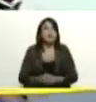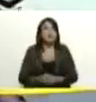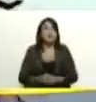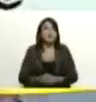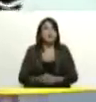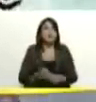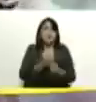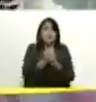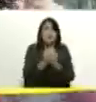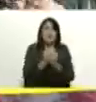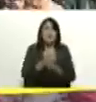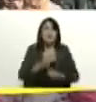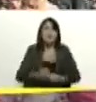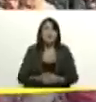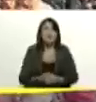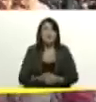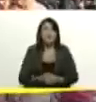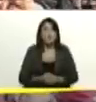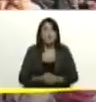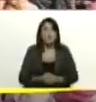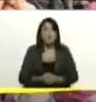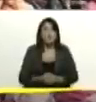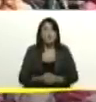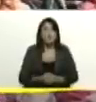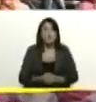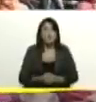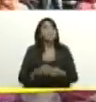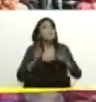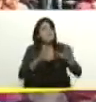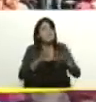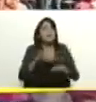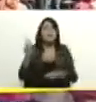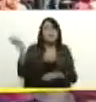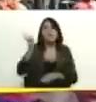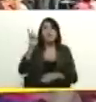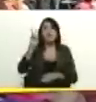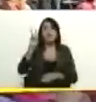De amor por la patria grande.